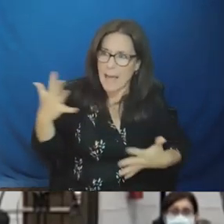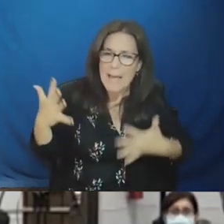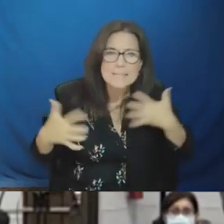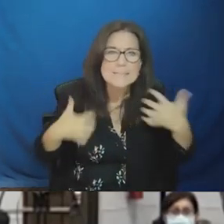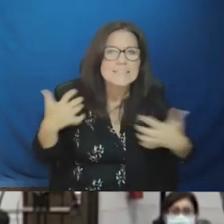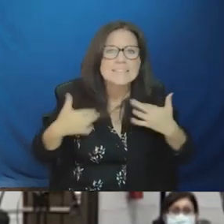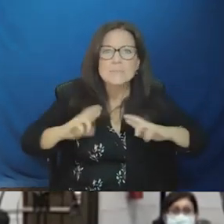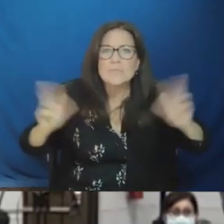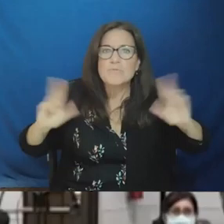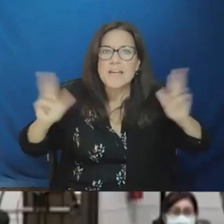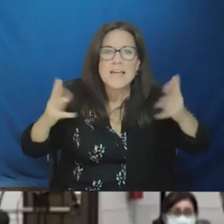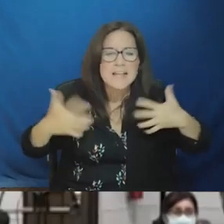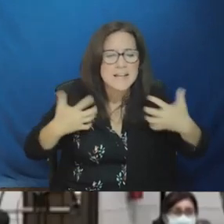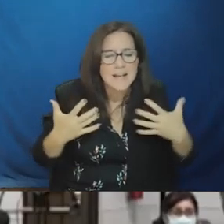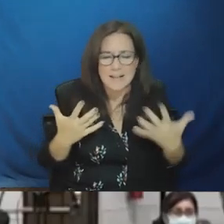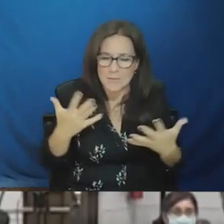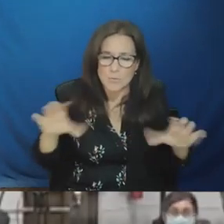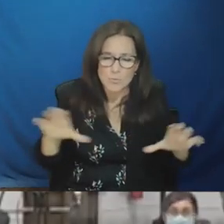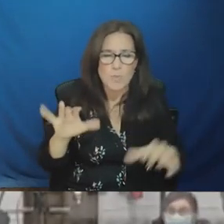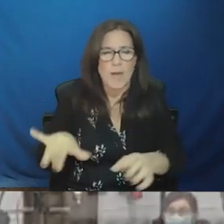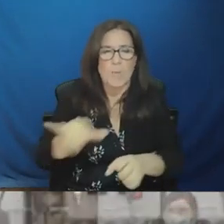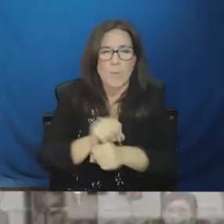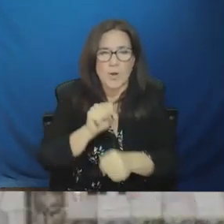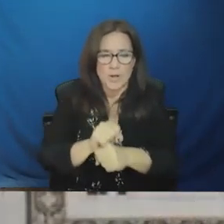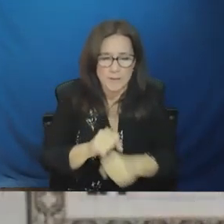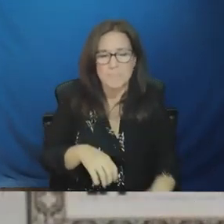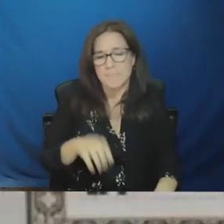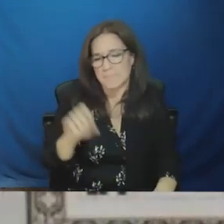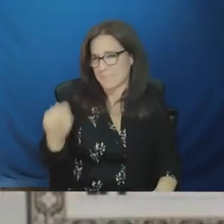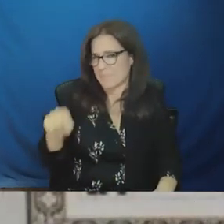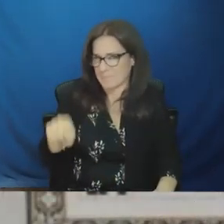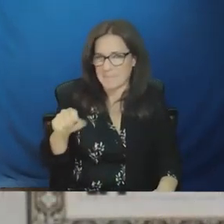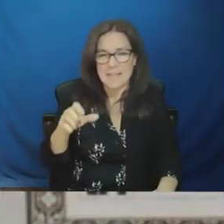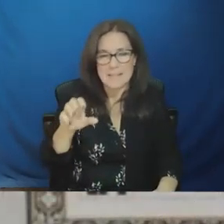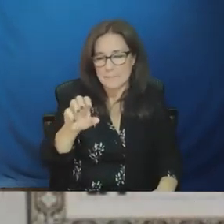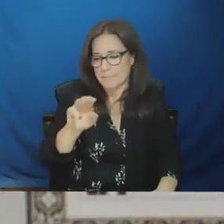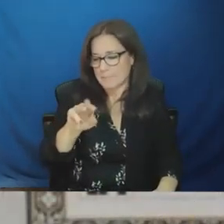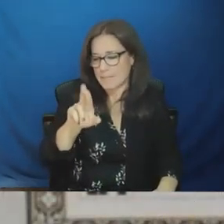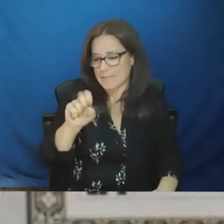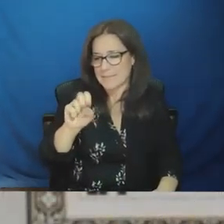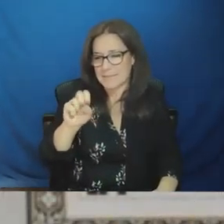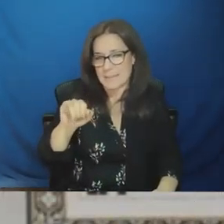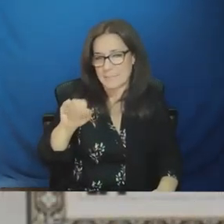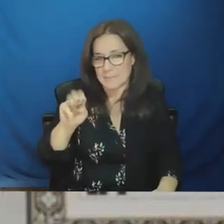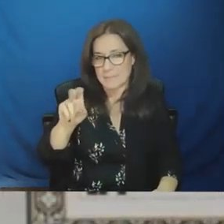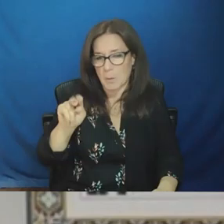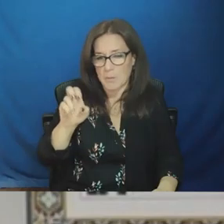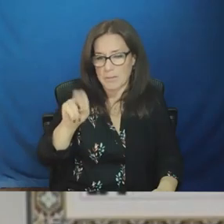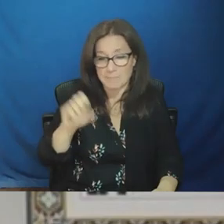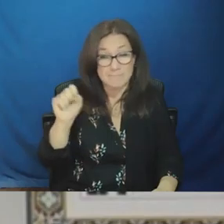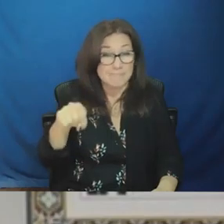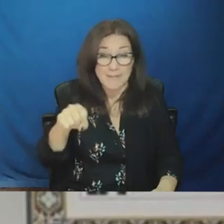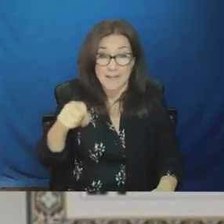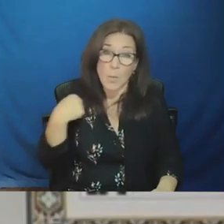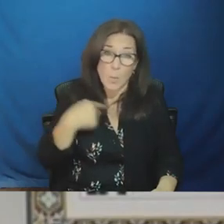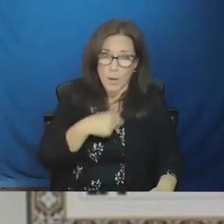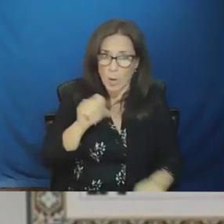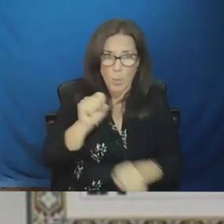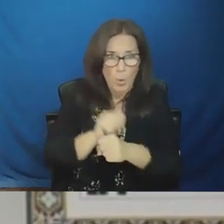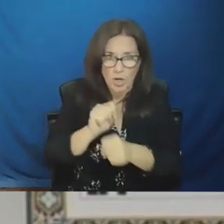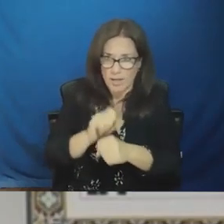estoy completamente de acuerdo con ustedes y si yo también estoy de acuerdo esta es una de las